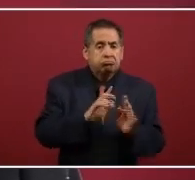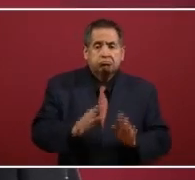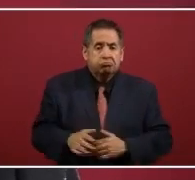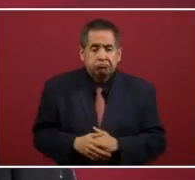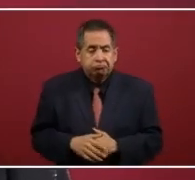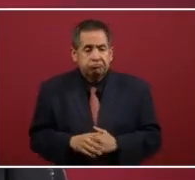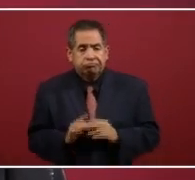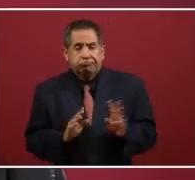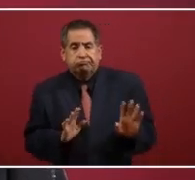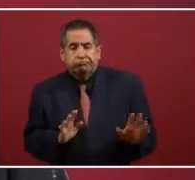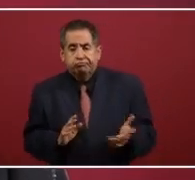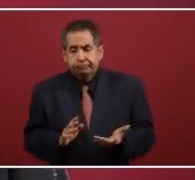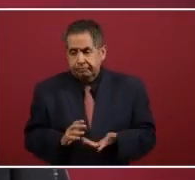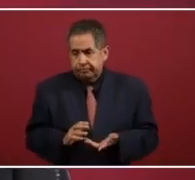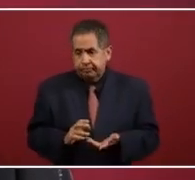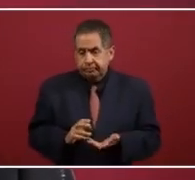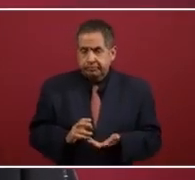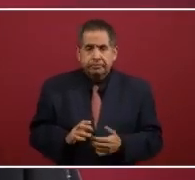Son